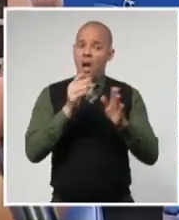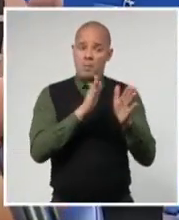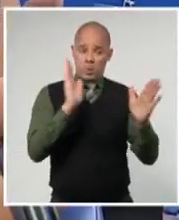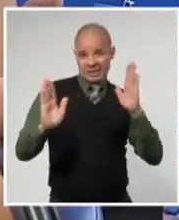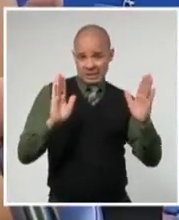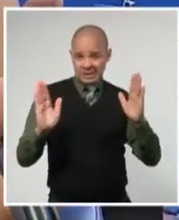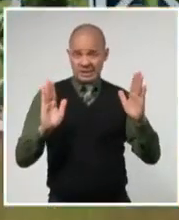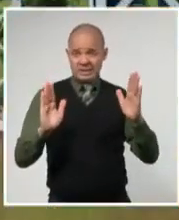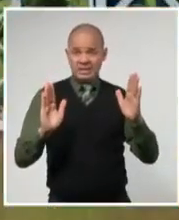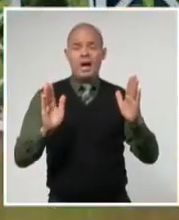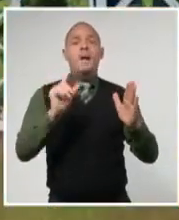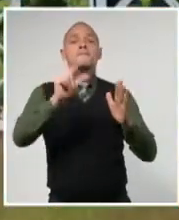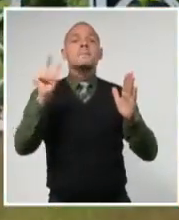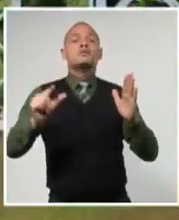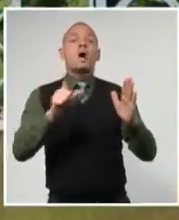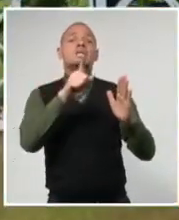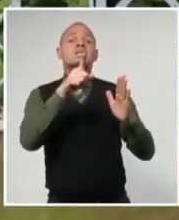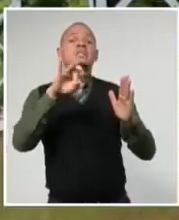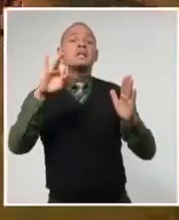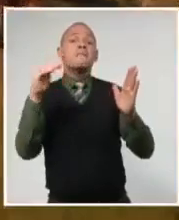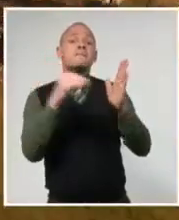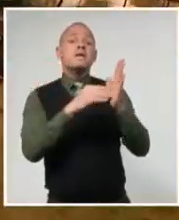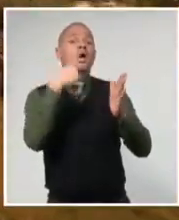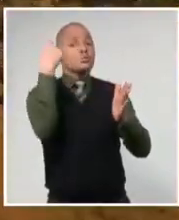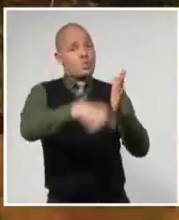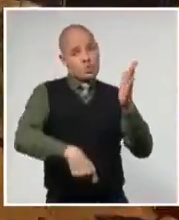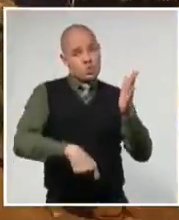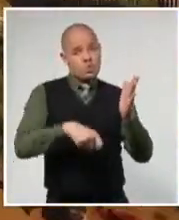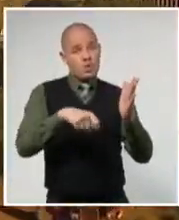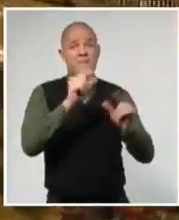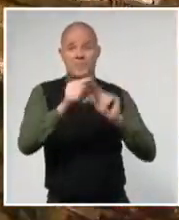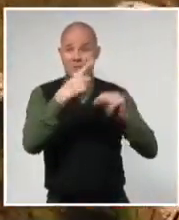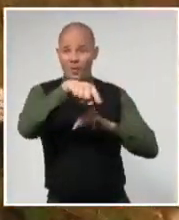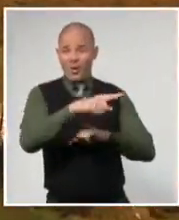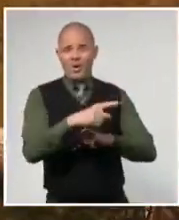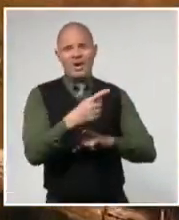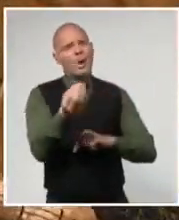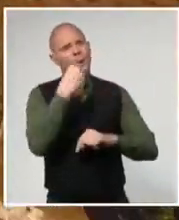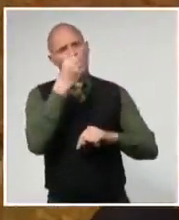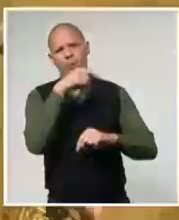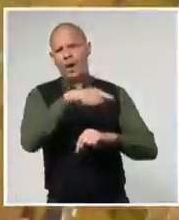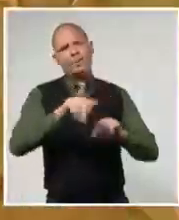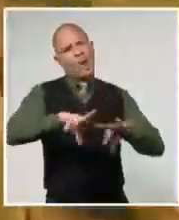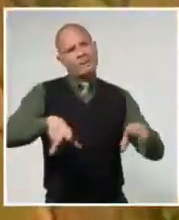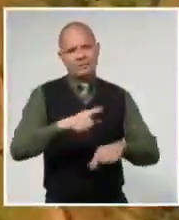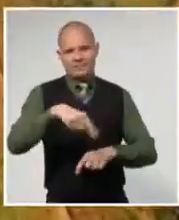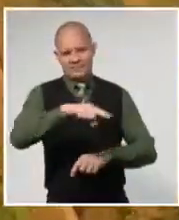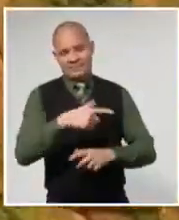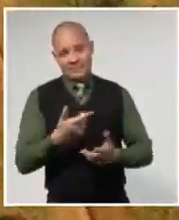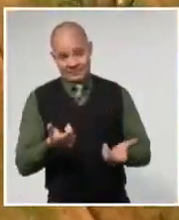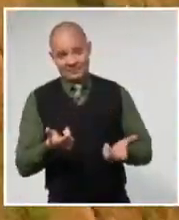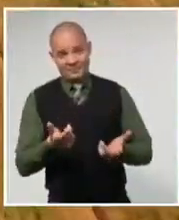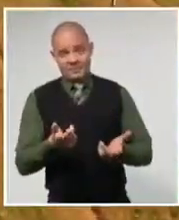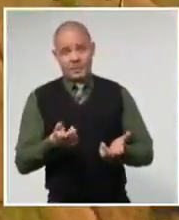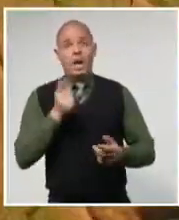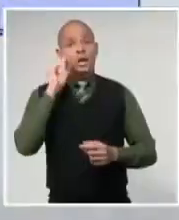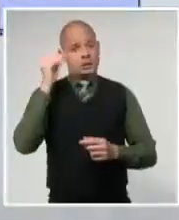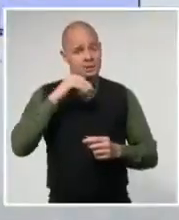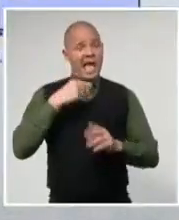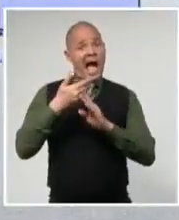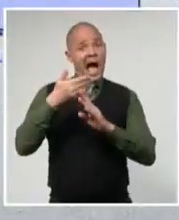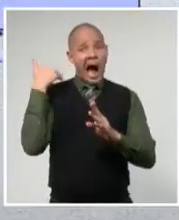de energía. Antes de la COVID-19, la cifra de penalizaciones en el país por esos hechos